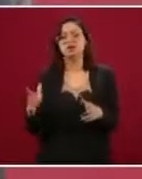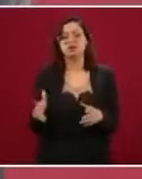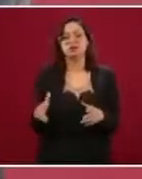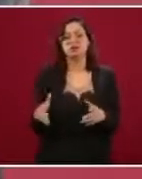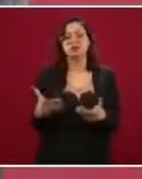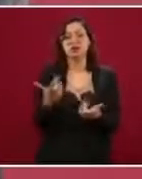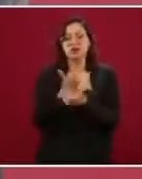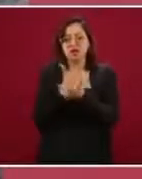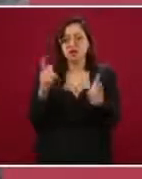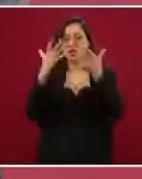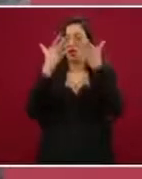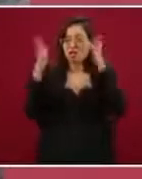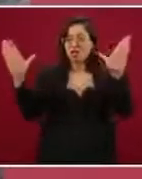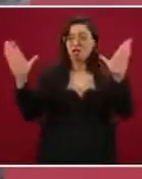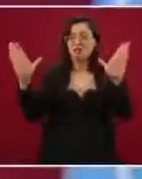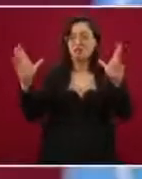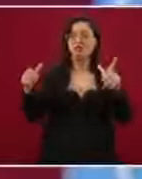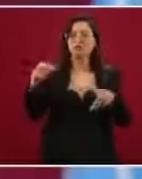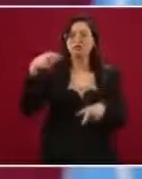la prensa